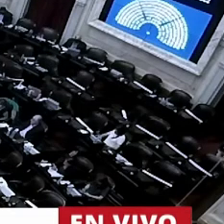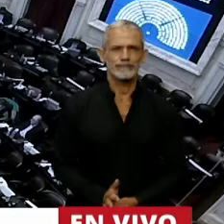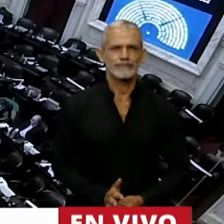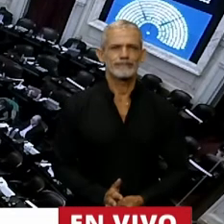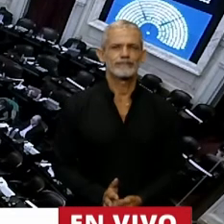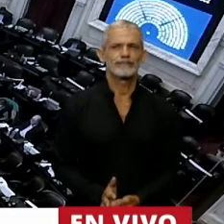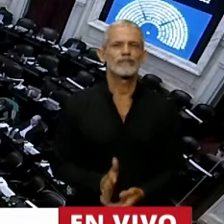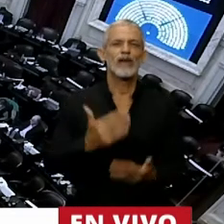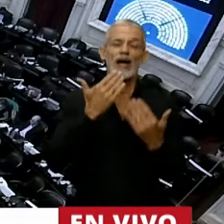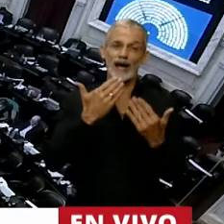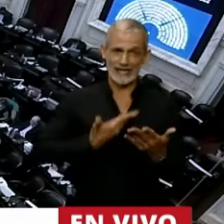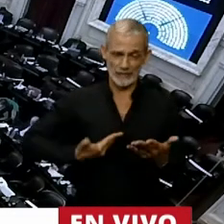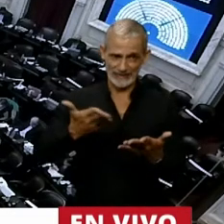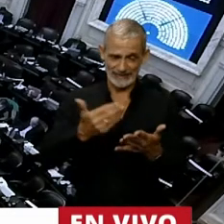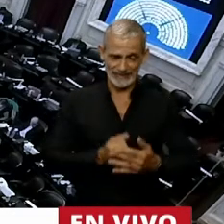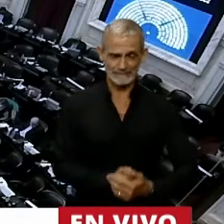Gracias, presidente.